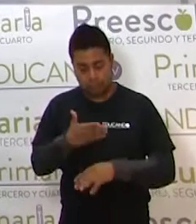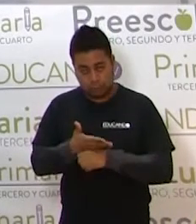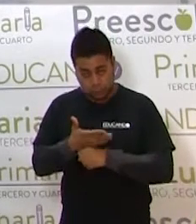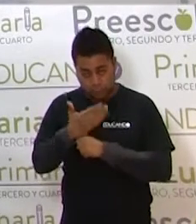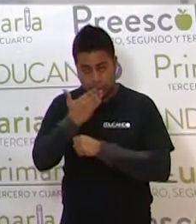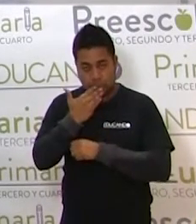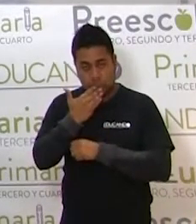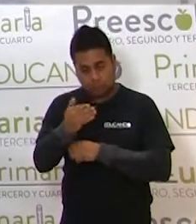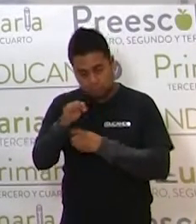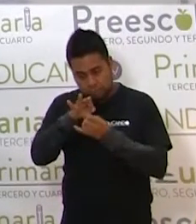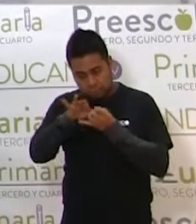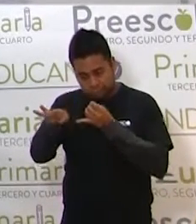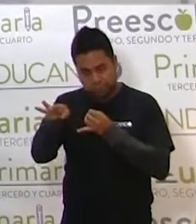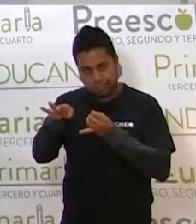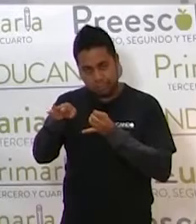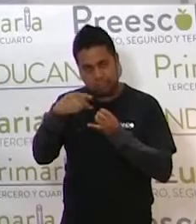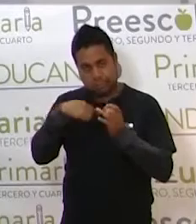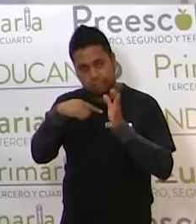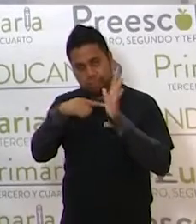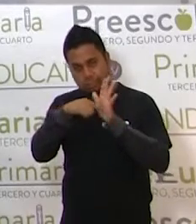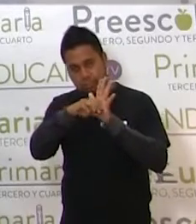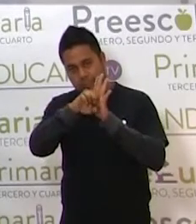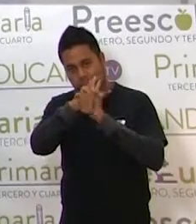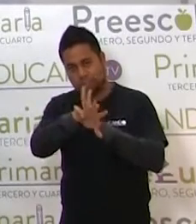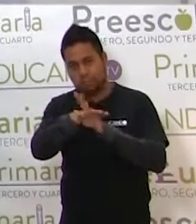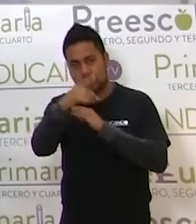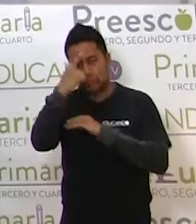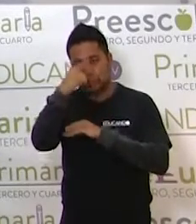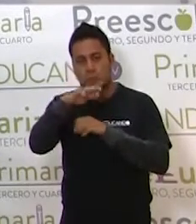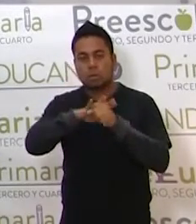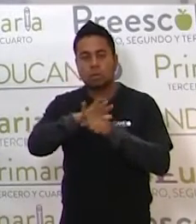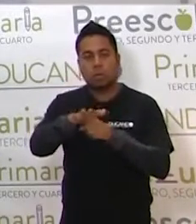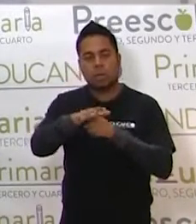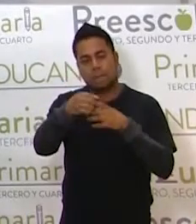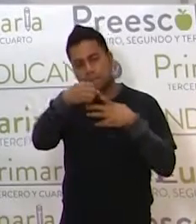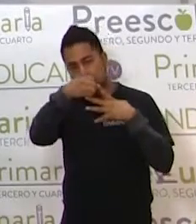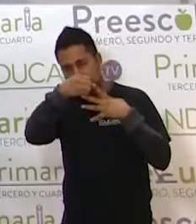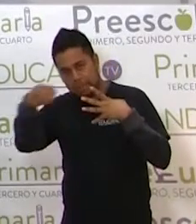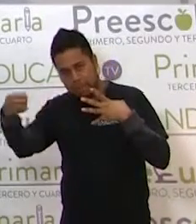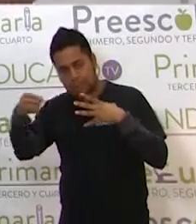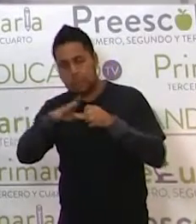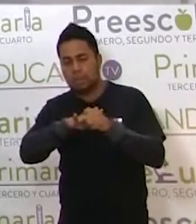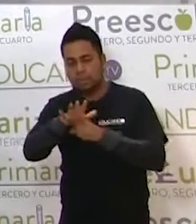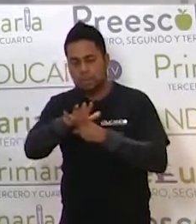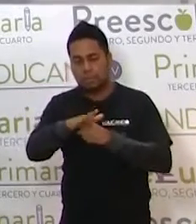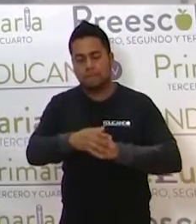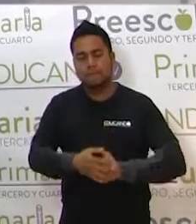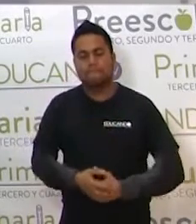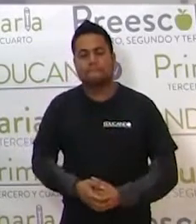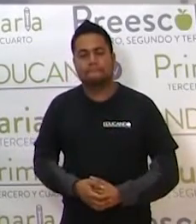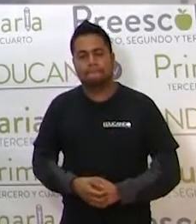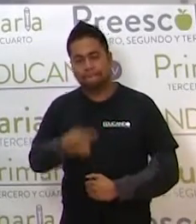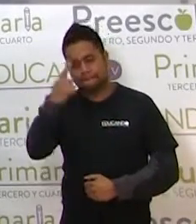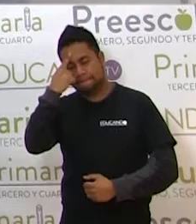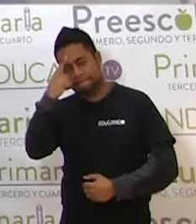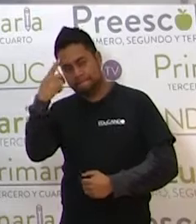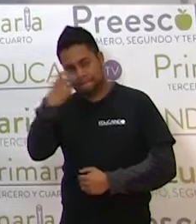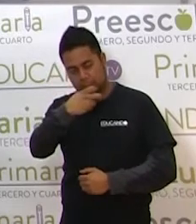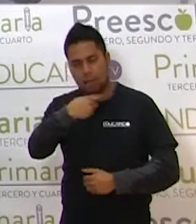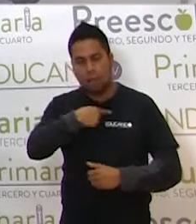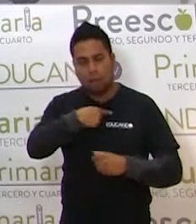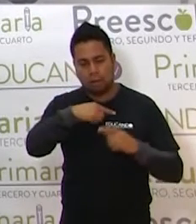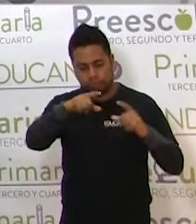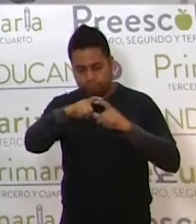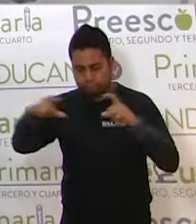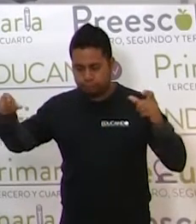tener lo que nuestro verso desde esta parte lo voy a poner